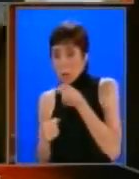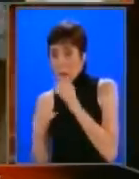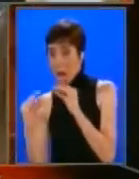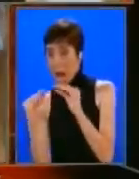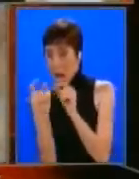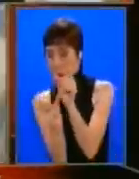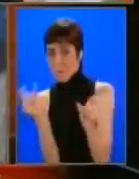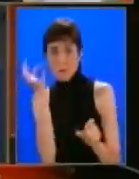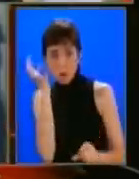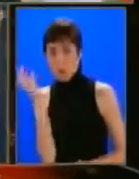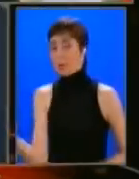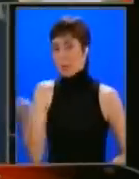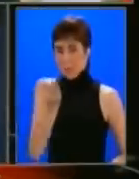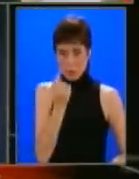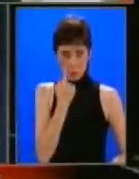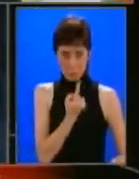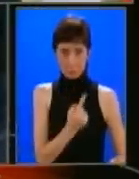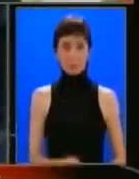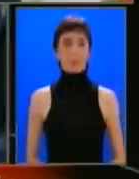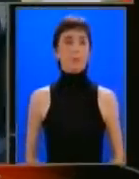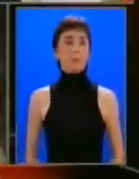y esto fue lo que nos dijeron.